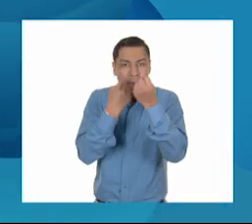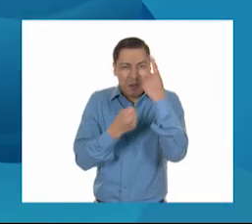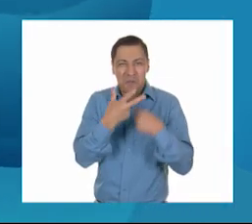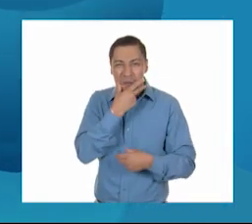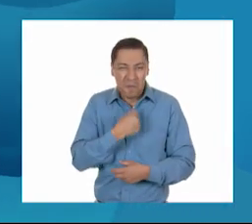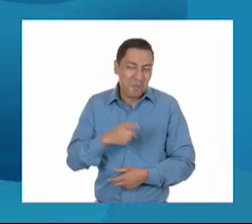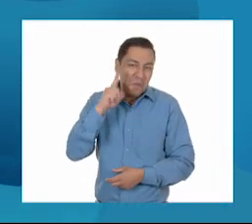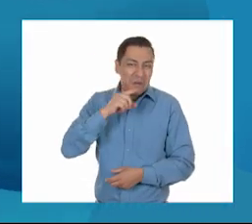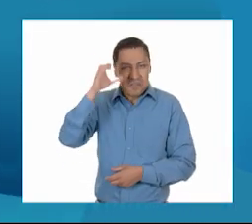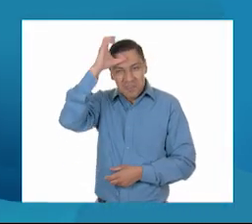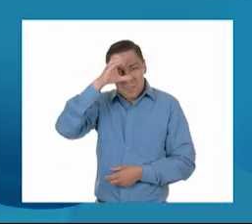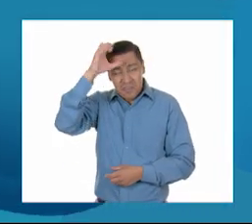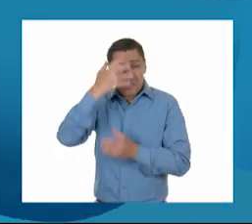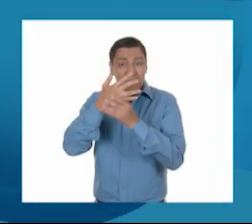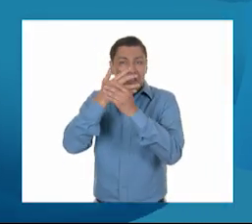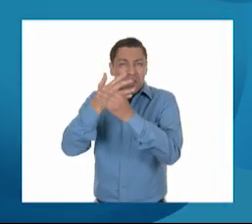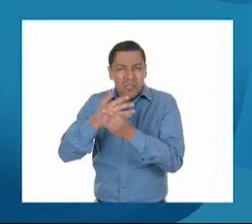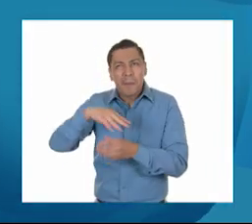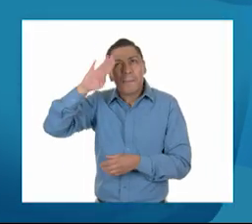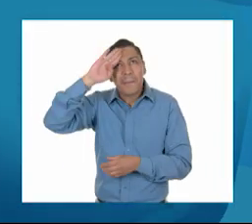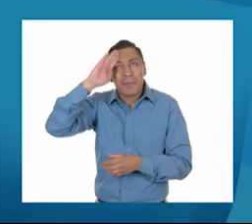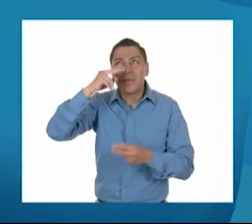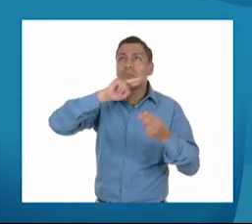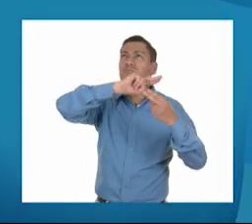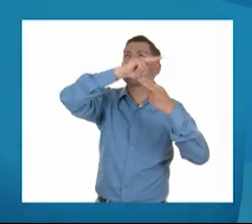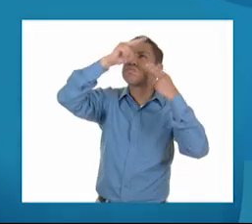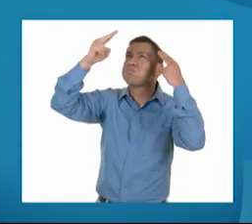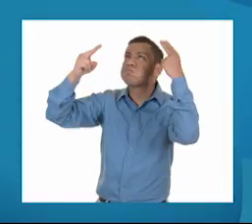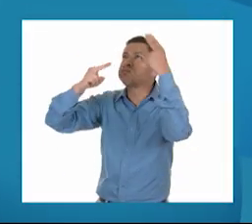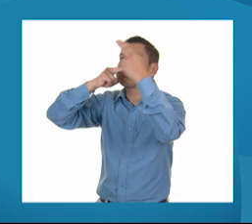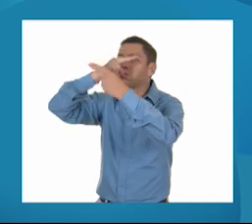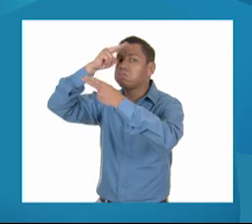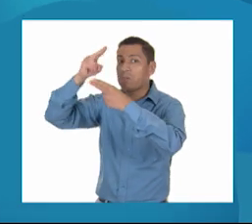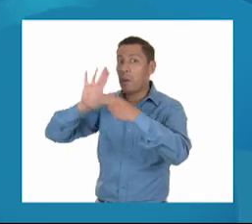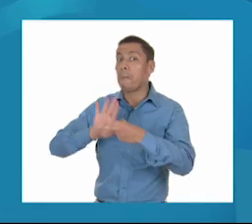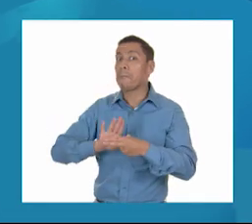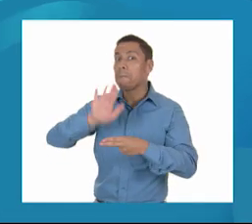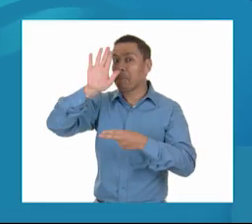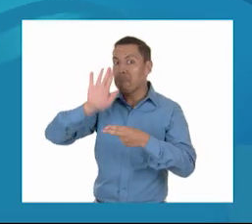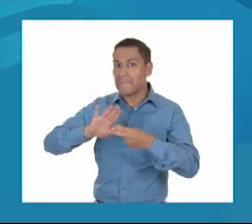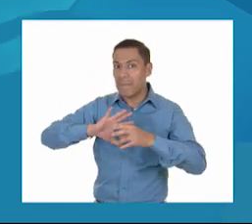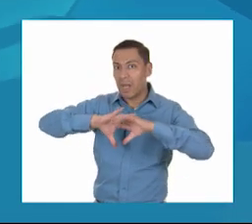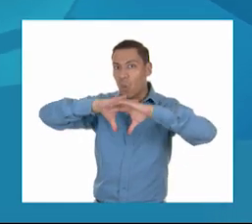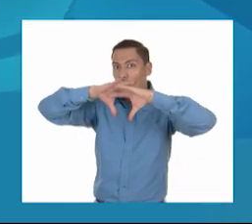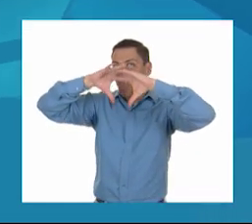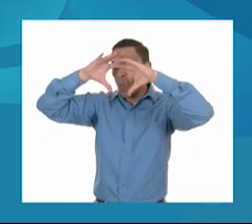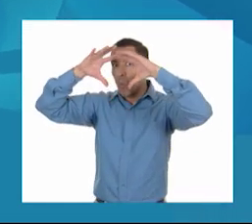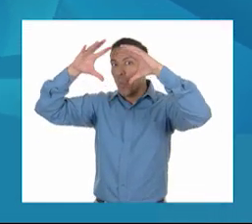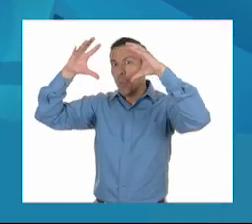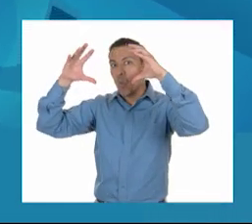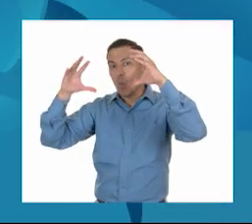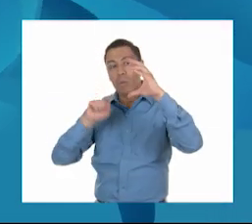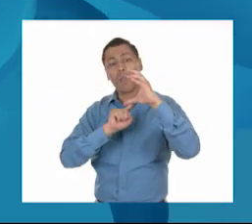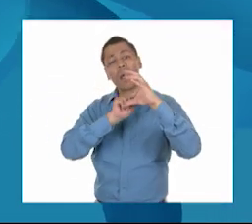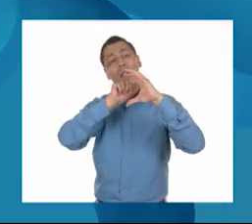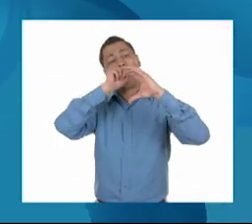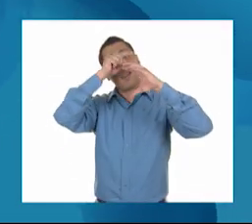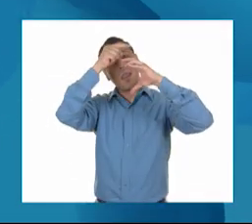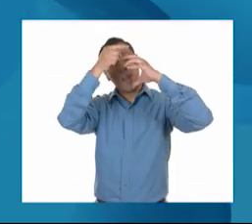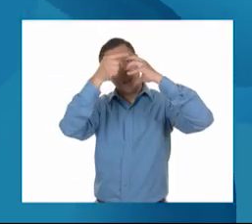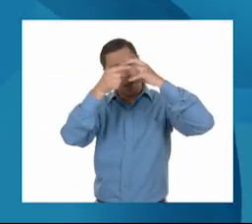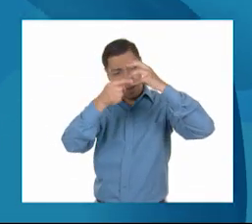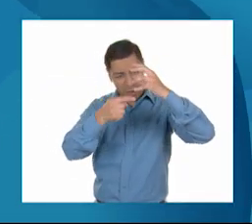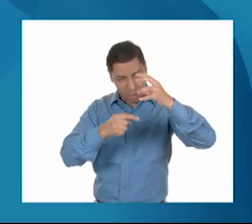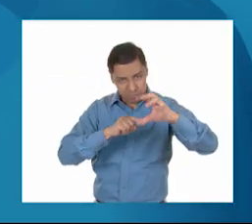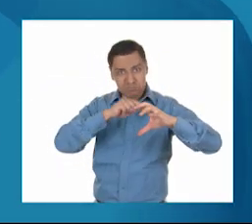piensan que el universo puede ser algo parecido a una esfera, que no tiene límites. Hasta